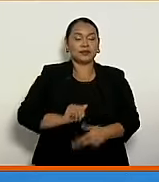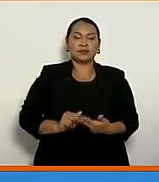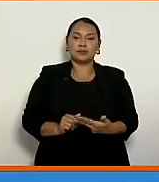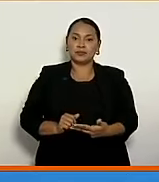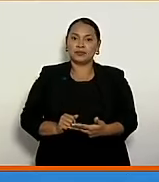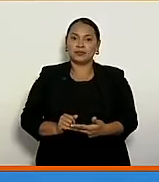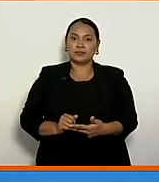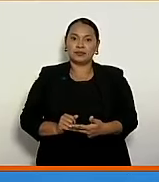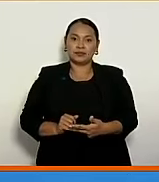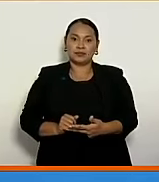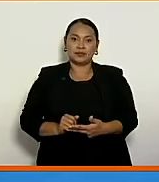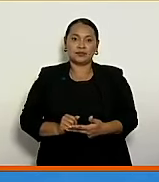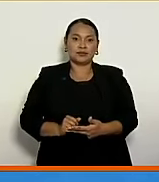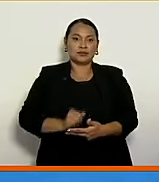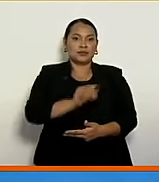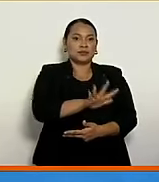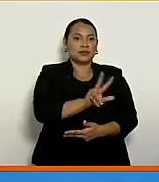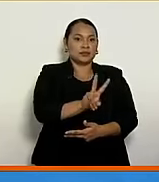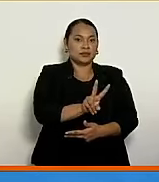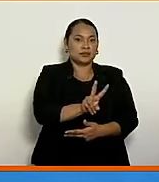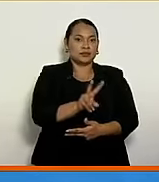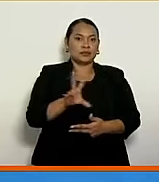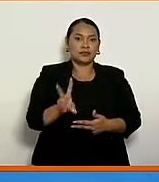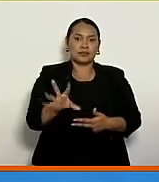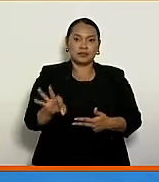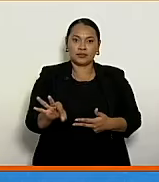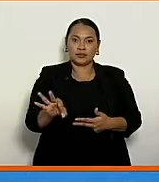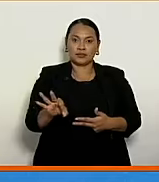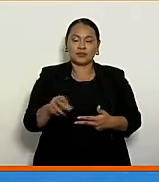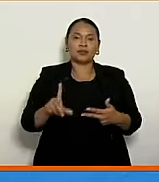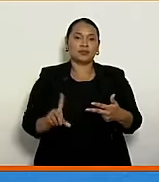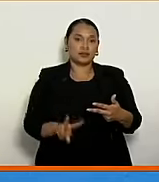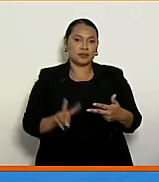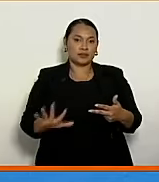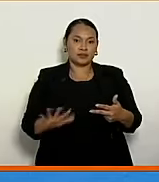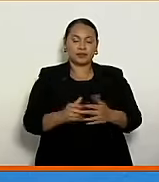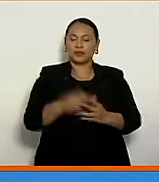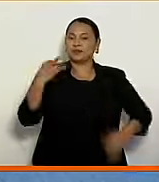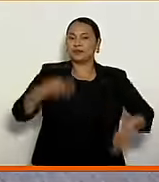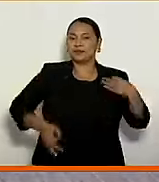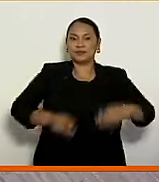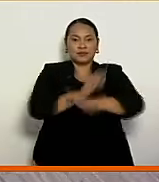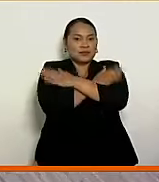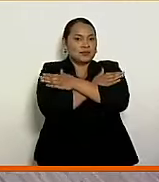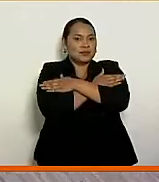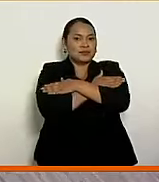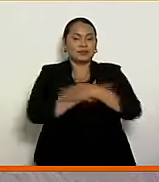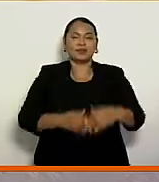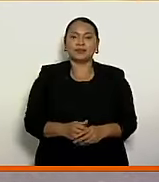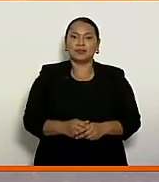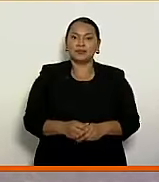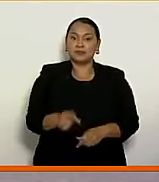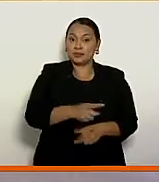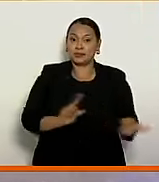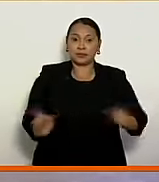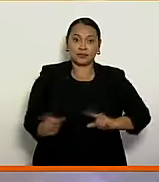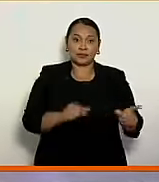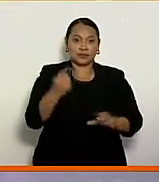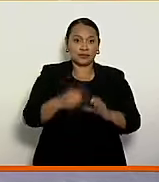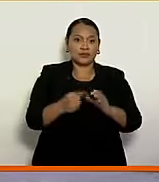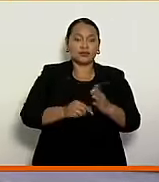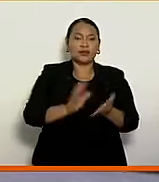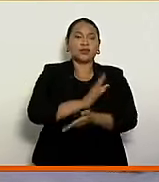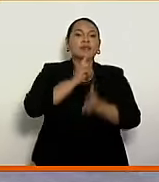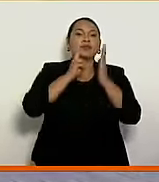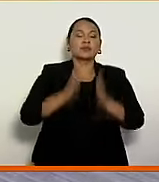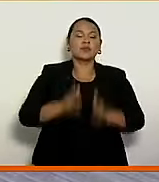3. 52, 79 y 25. Muchas felicidades. Espero que tengas esa guía catracha en mano